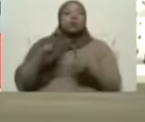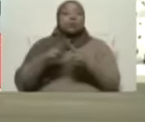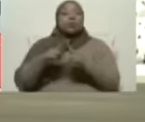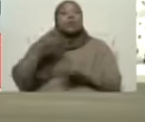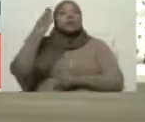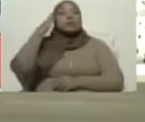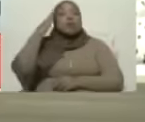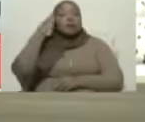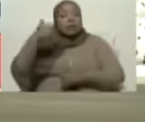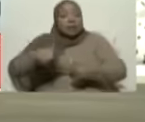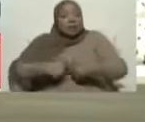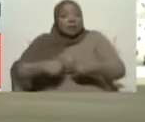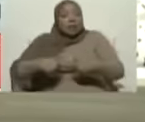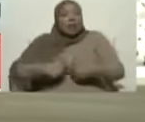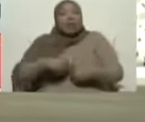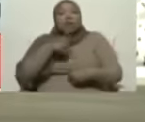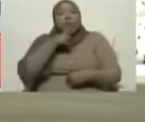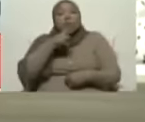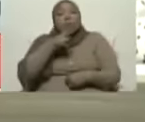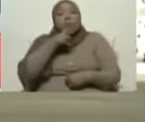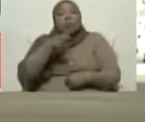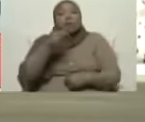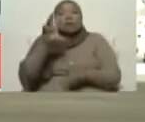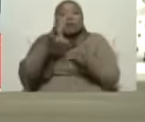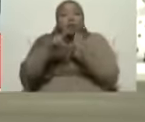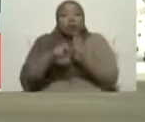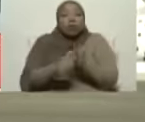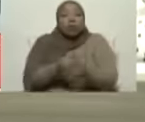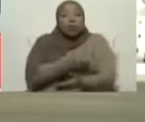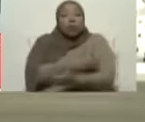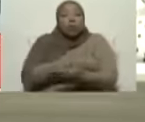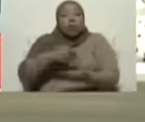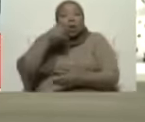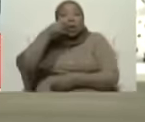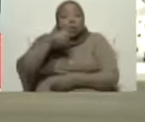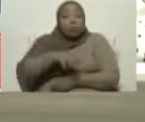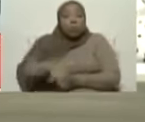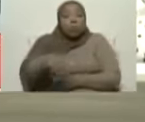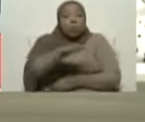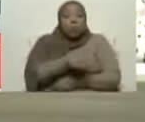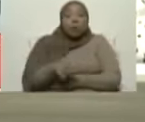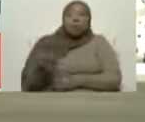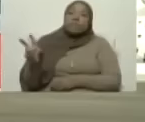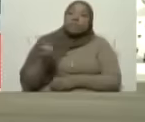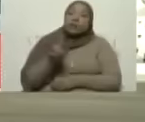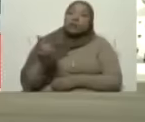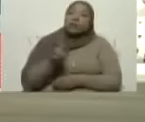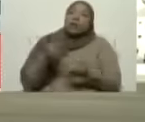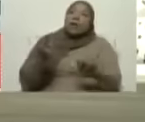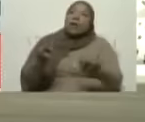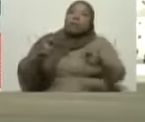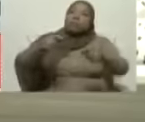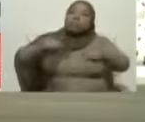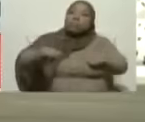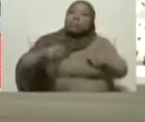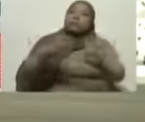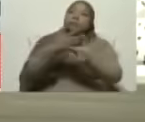daño patrimonial que se ha ocasionado al pueblo de la República Bolivariana de